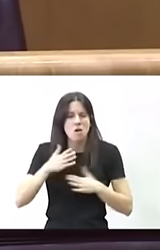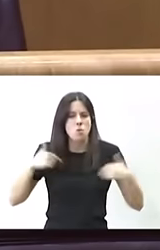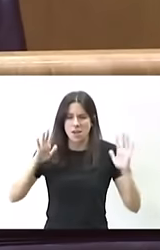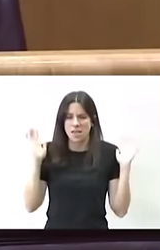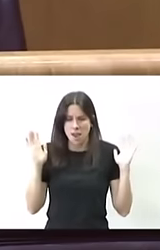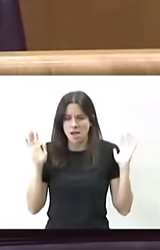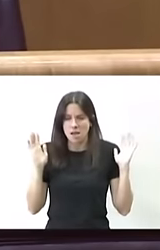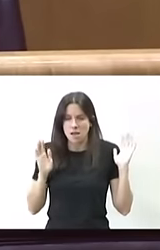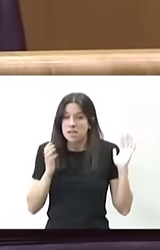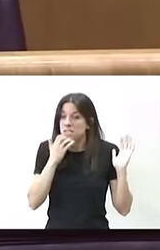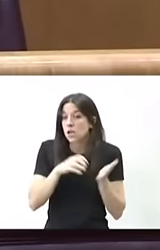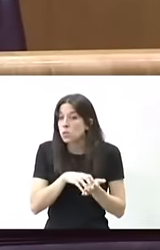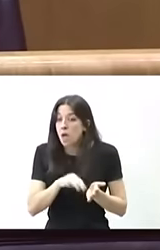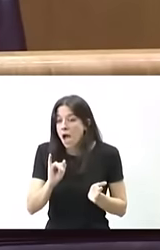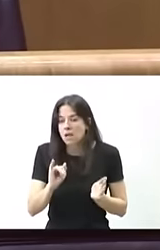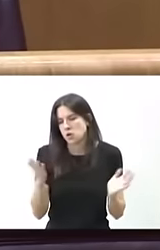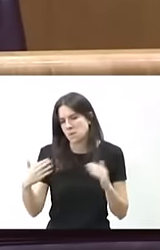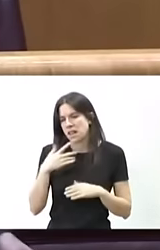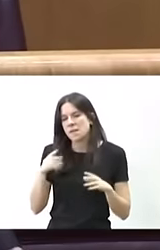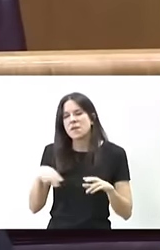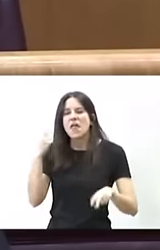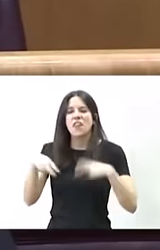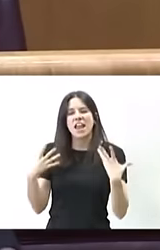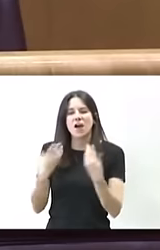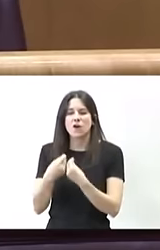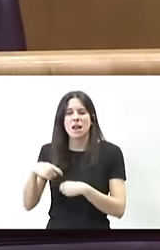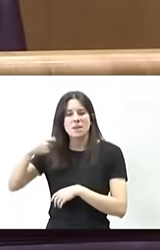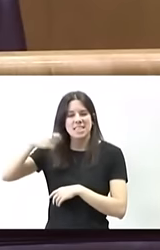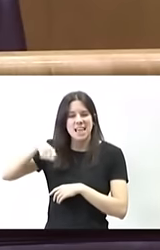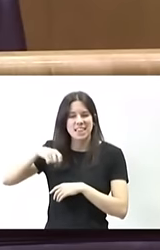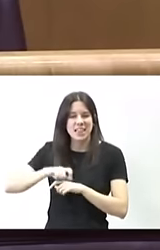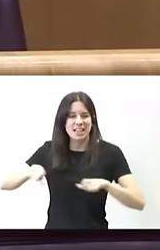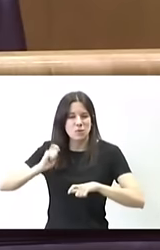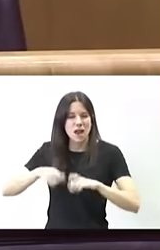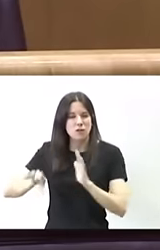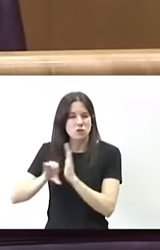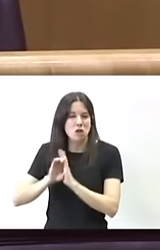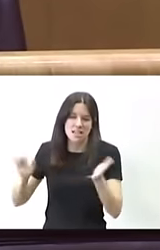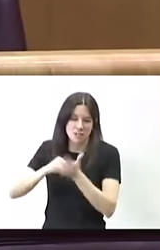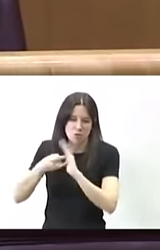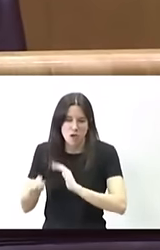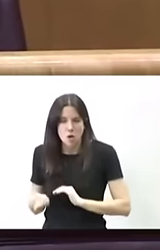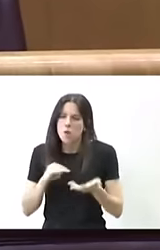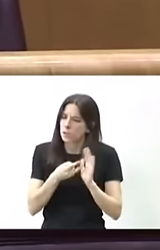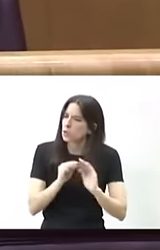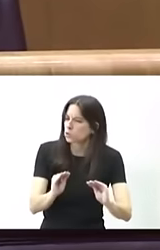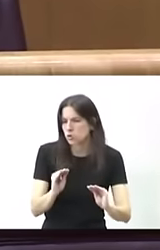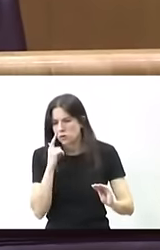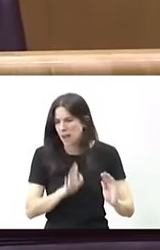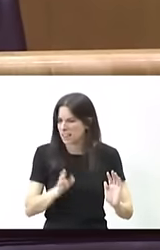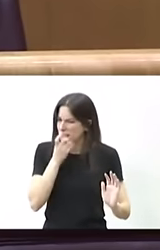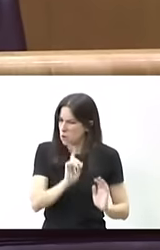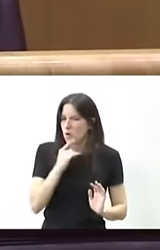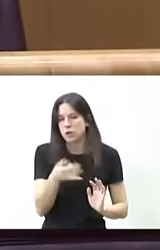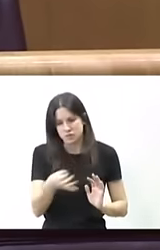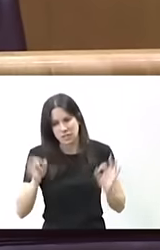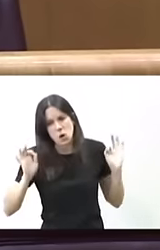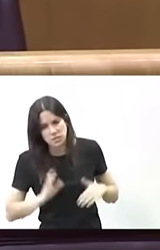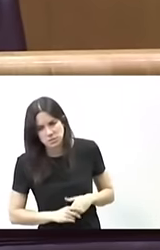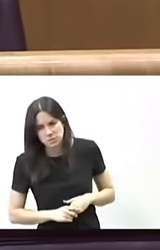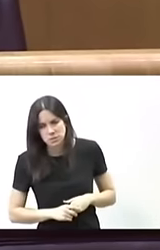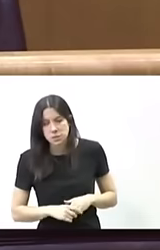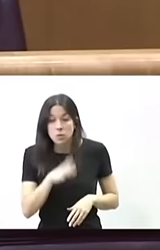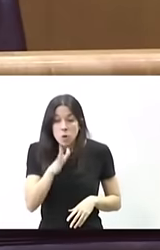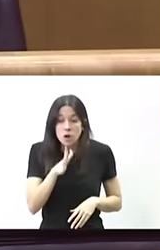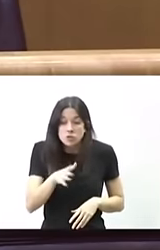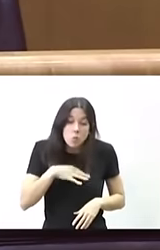se cena con el presidente del Tribunal Constitucional y se resuelve. Sus métodos parecen controvertidos, señora ministra, pero no cabe duda de que son efectivos. Por eso, tal vez,